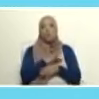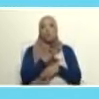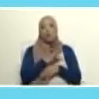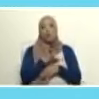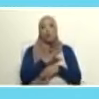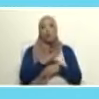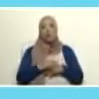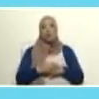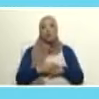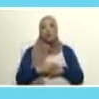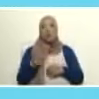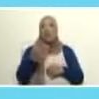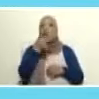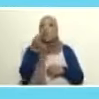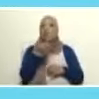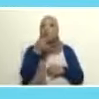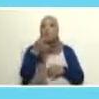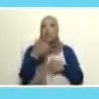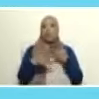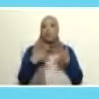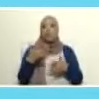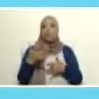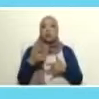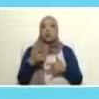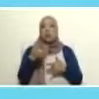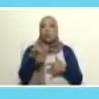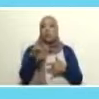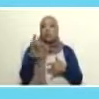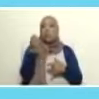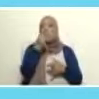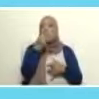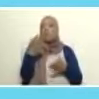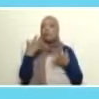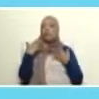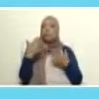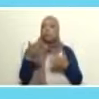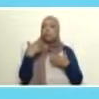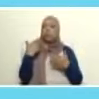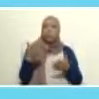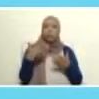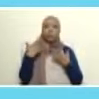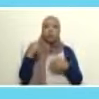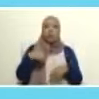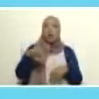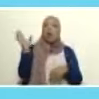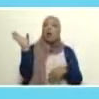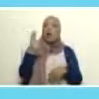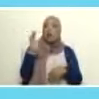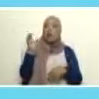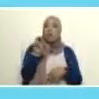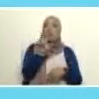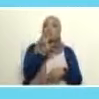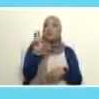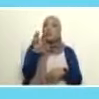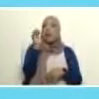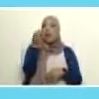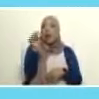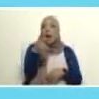entonces Silita en la tardecita estaba haciendo, en Caracas estaba haciendo mucho calor. Estaba haciendo 33